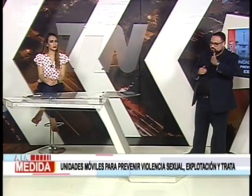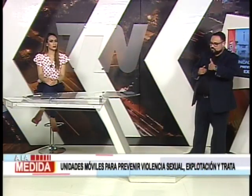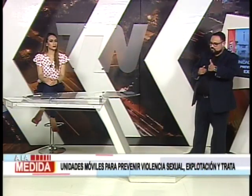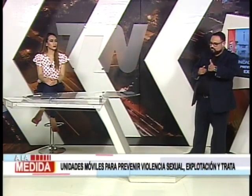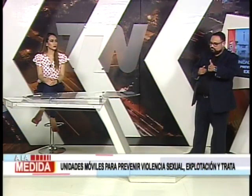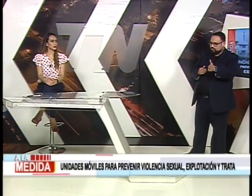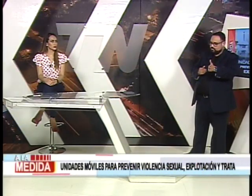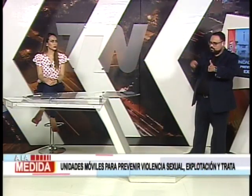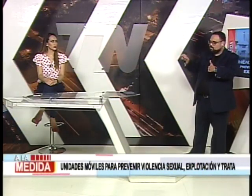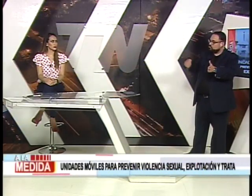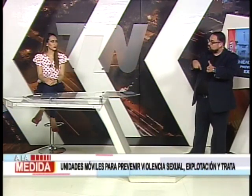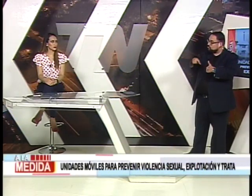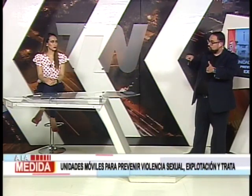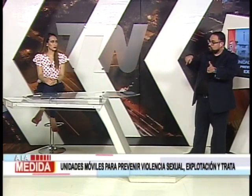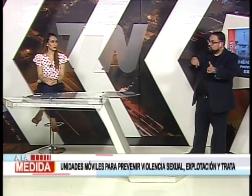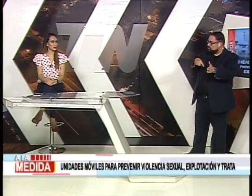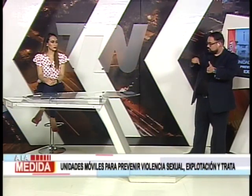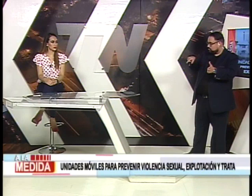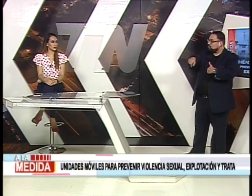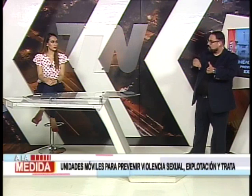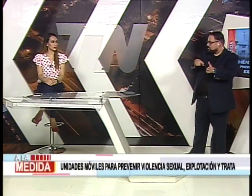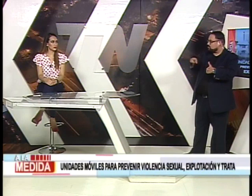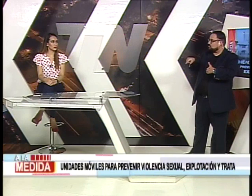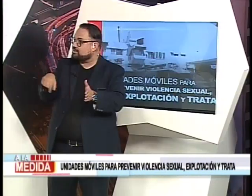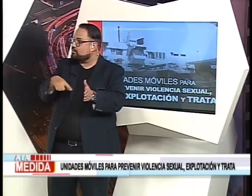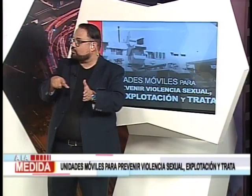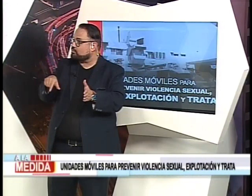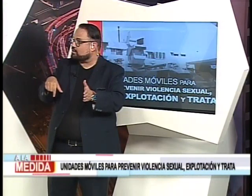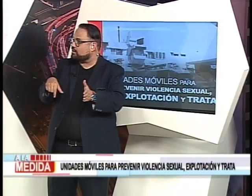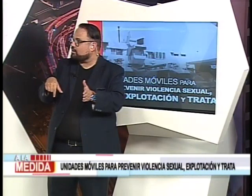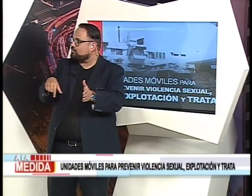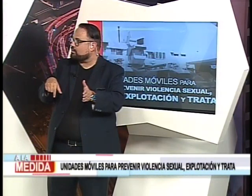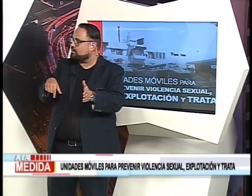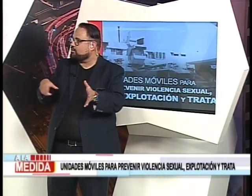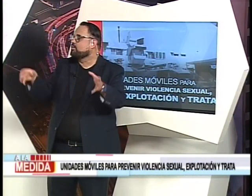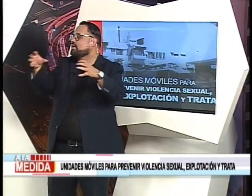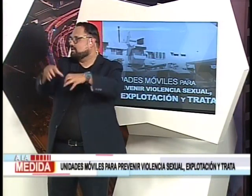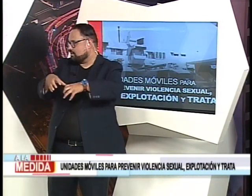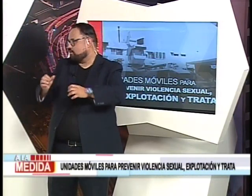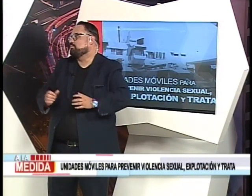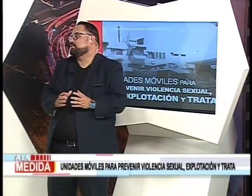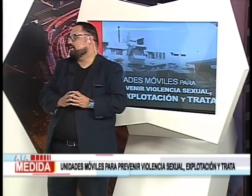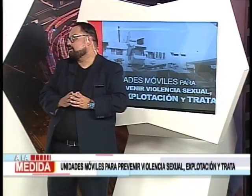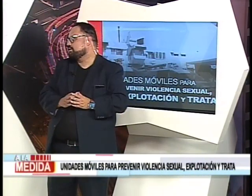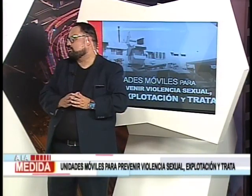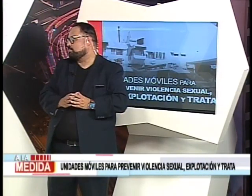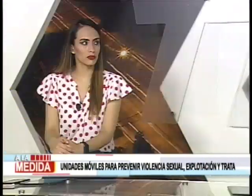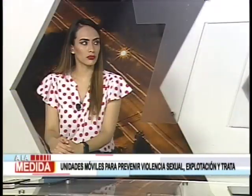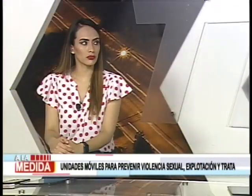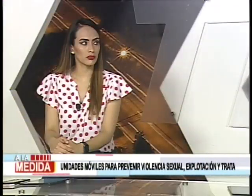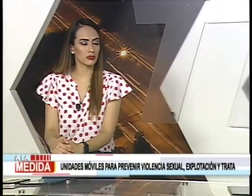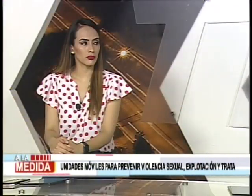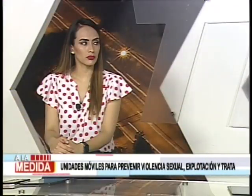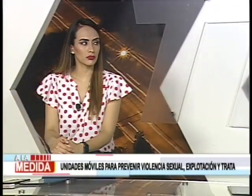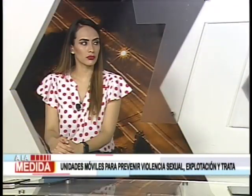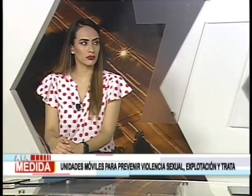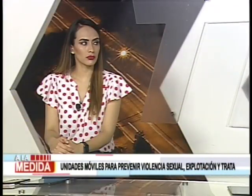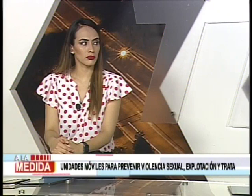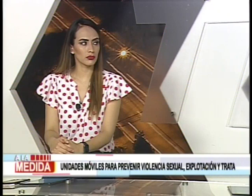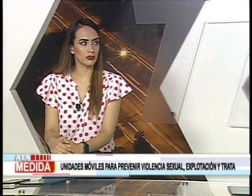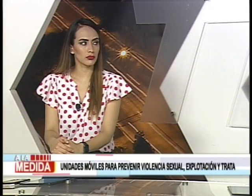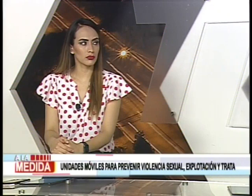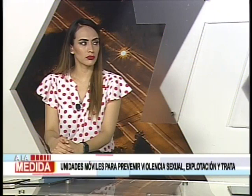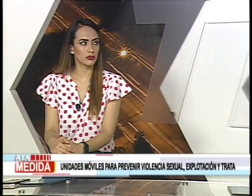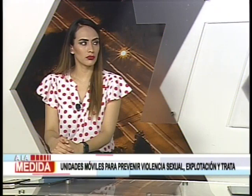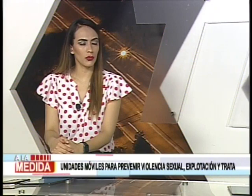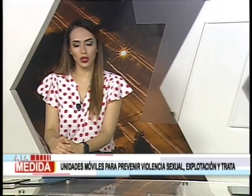sexual infantil son los propios familiares del círculo cercano del niño es el que lo mantiene en esa opresión ahí la situación ya se